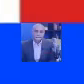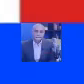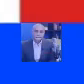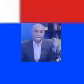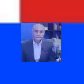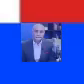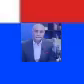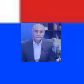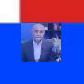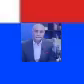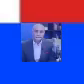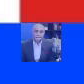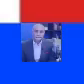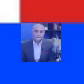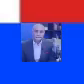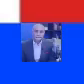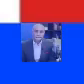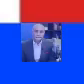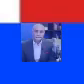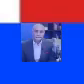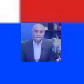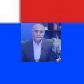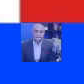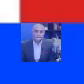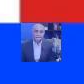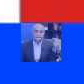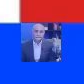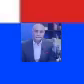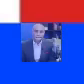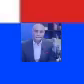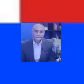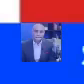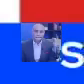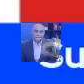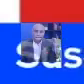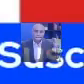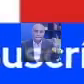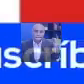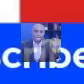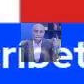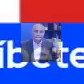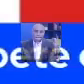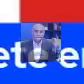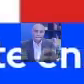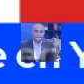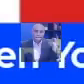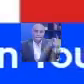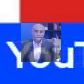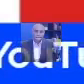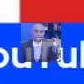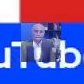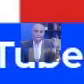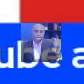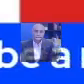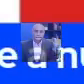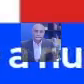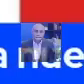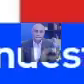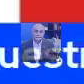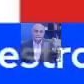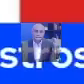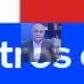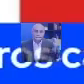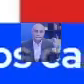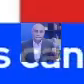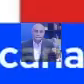al embajador Pablo Monroy Conesa regresar a México con el fin de resguardar su seguridad e integridad física. La Embajada de México en Perú